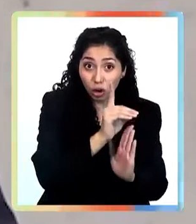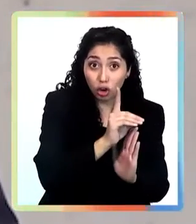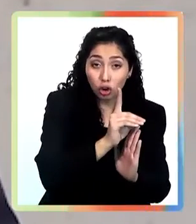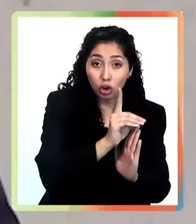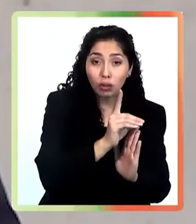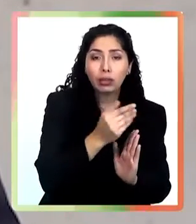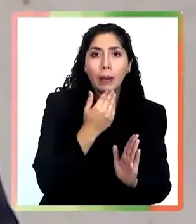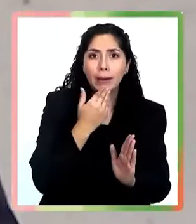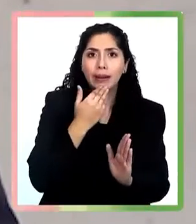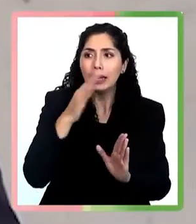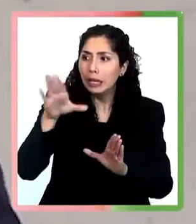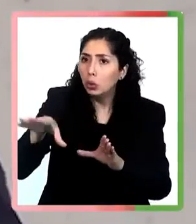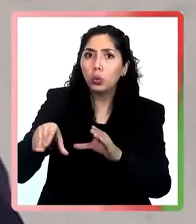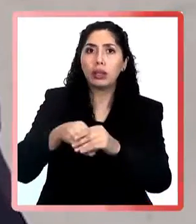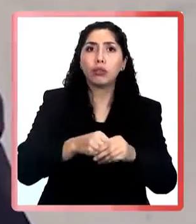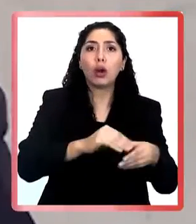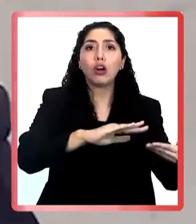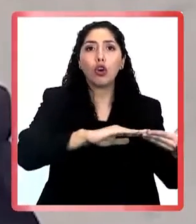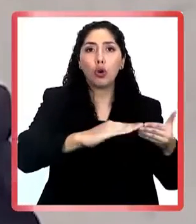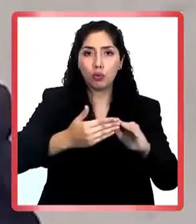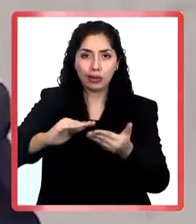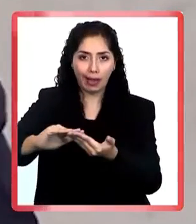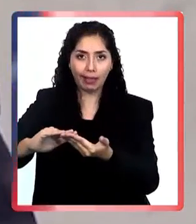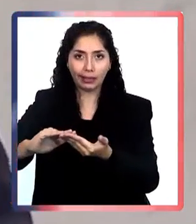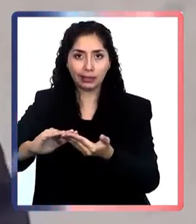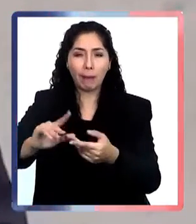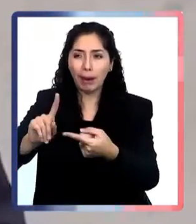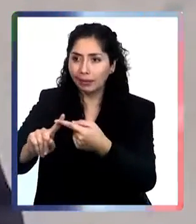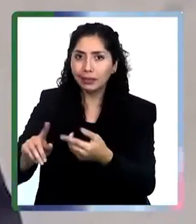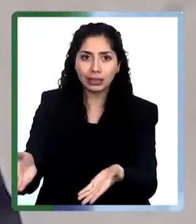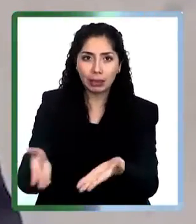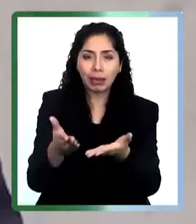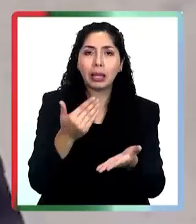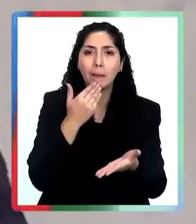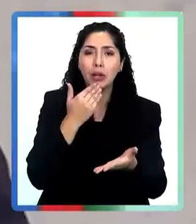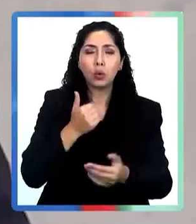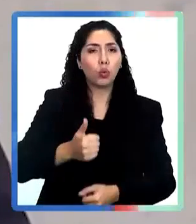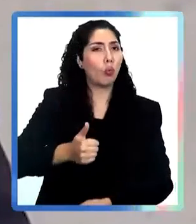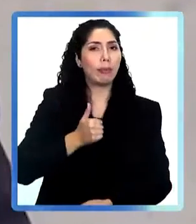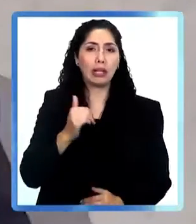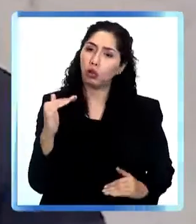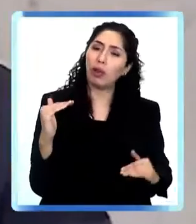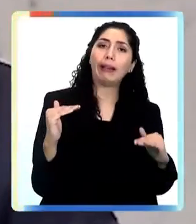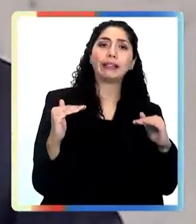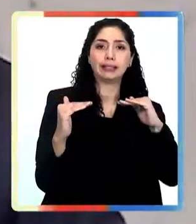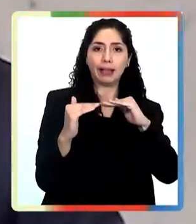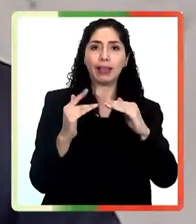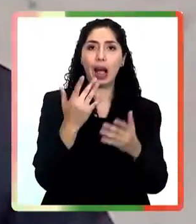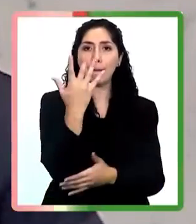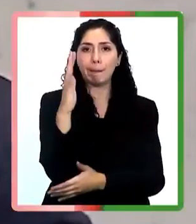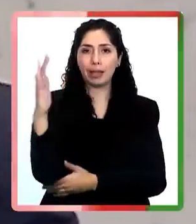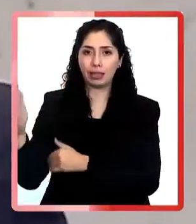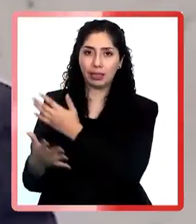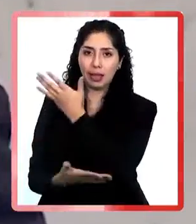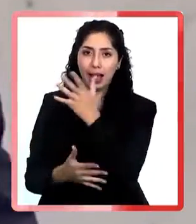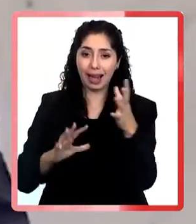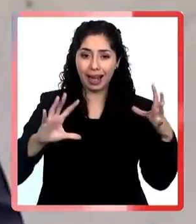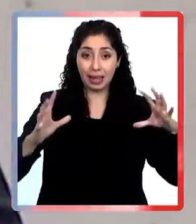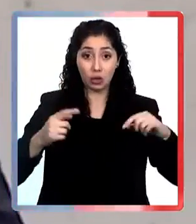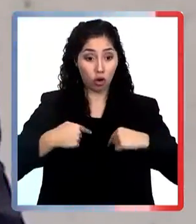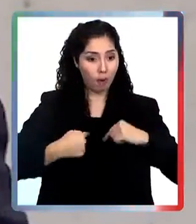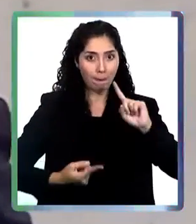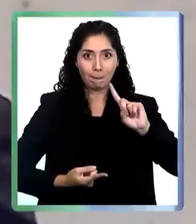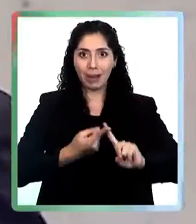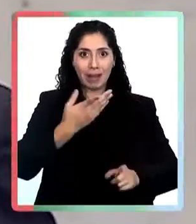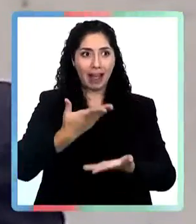incluyendo a las comunidades de las decisiones y con los más altos estándares medioambientales en este mi